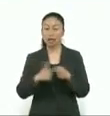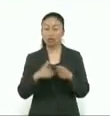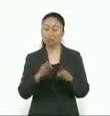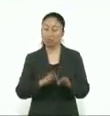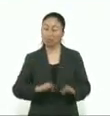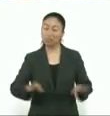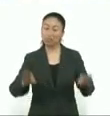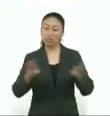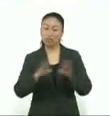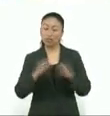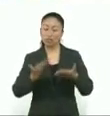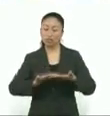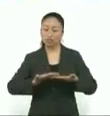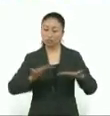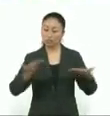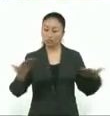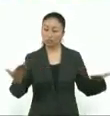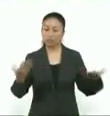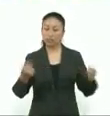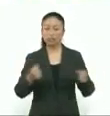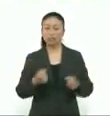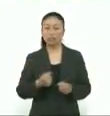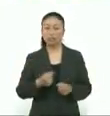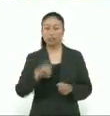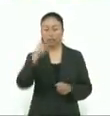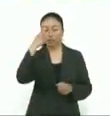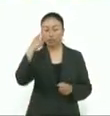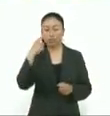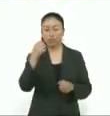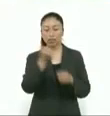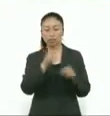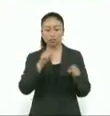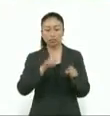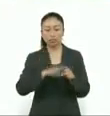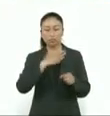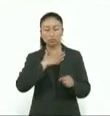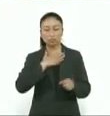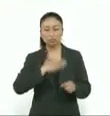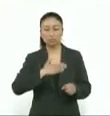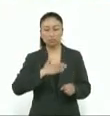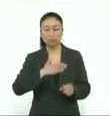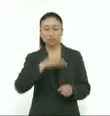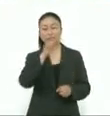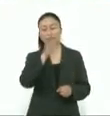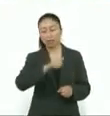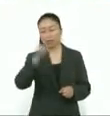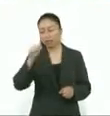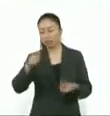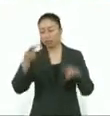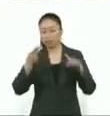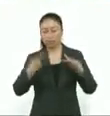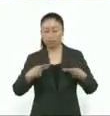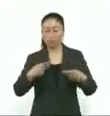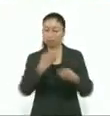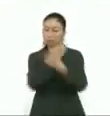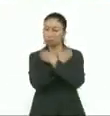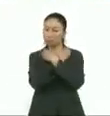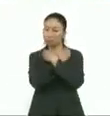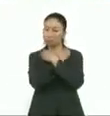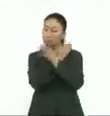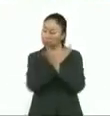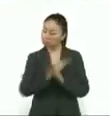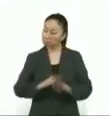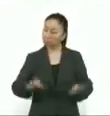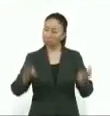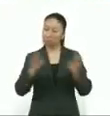su presente y para la justicia social para cada persona de este país. A